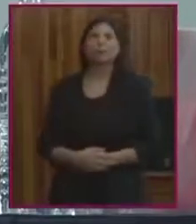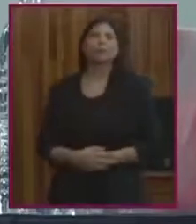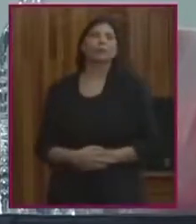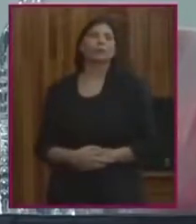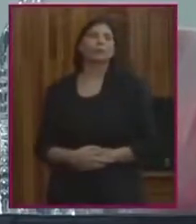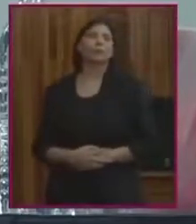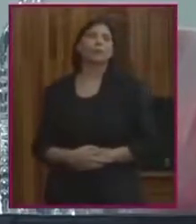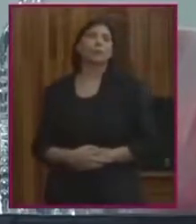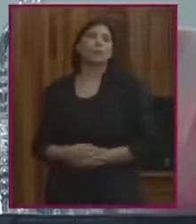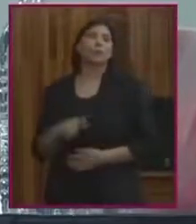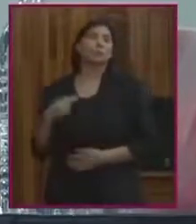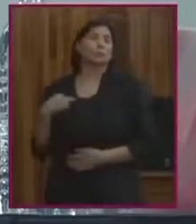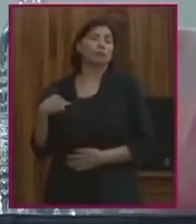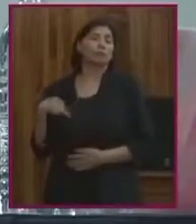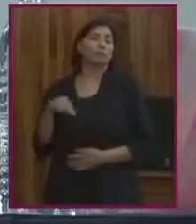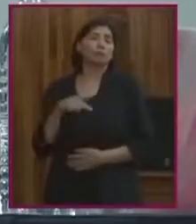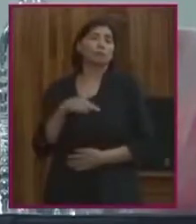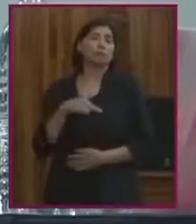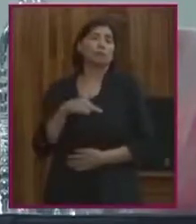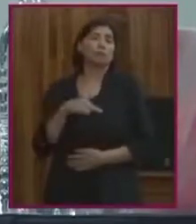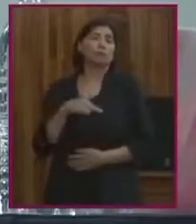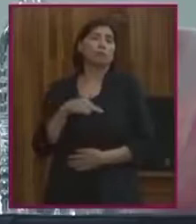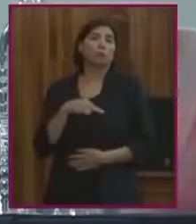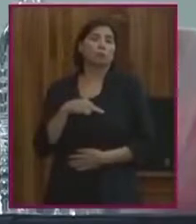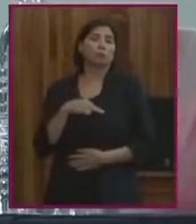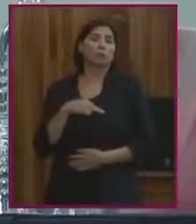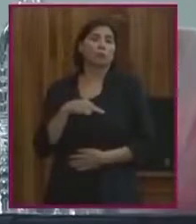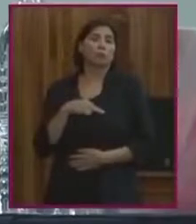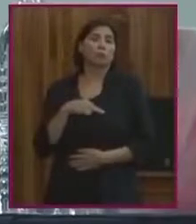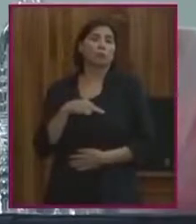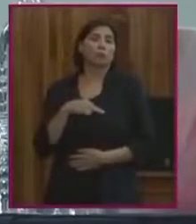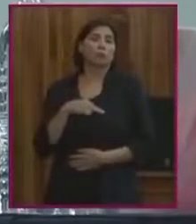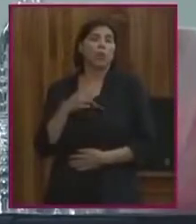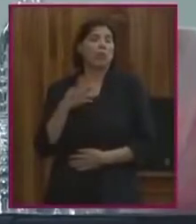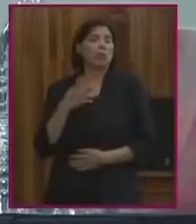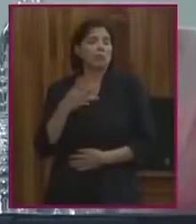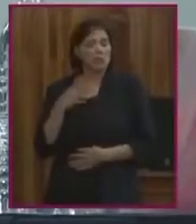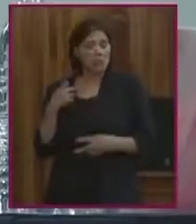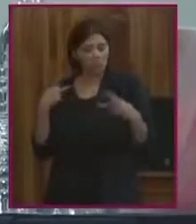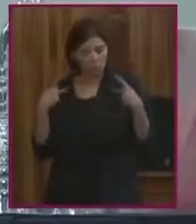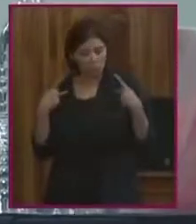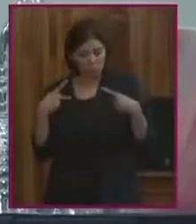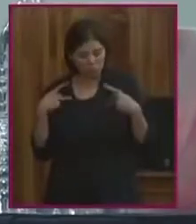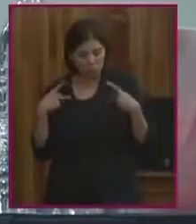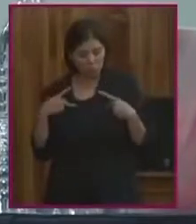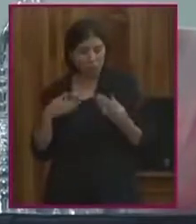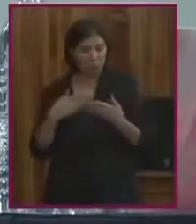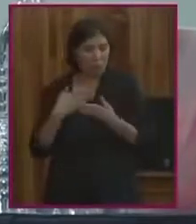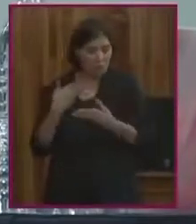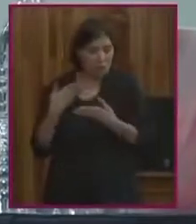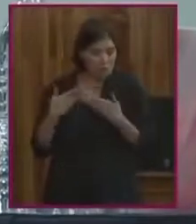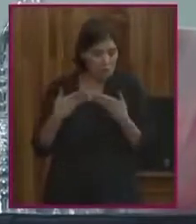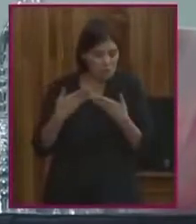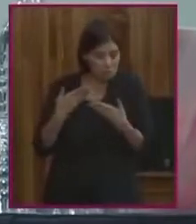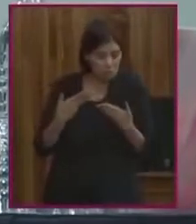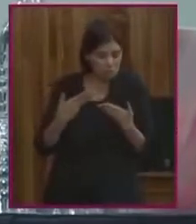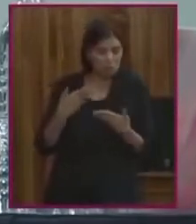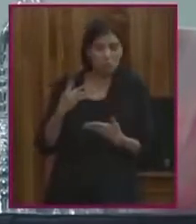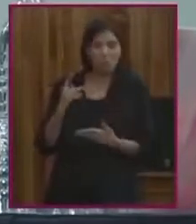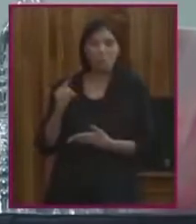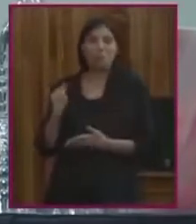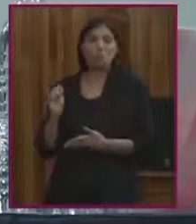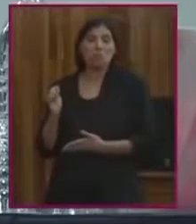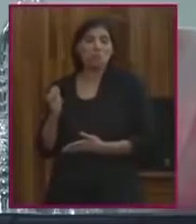si seguimos teniendo personal con estudios técnicos o improvisación,